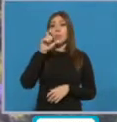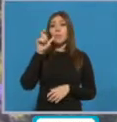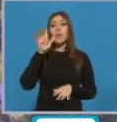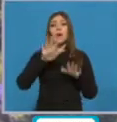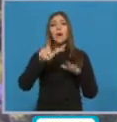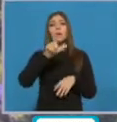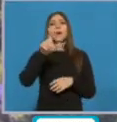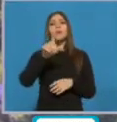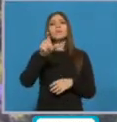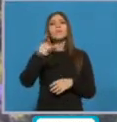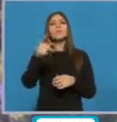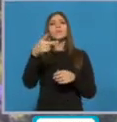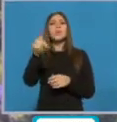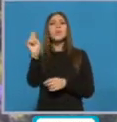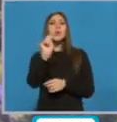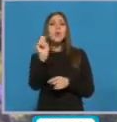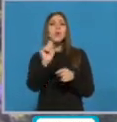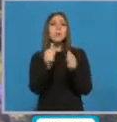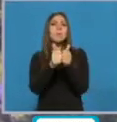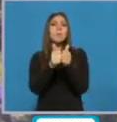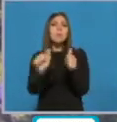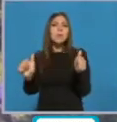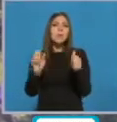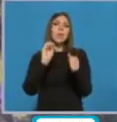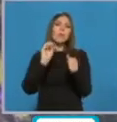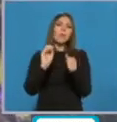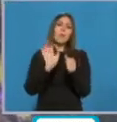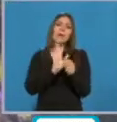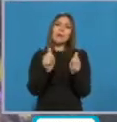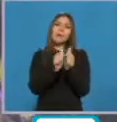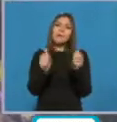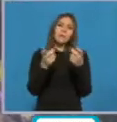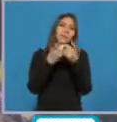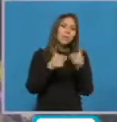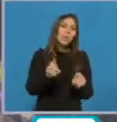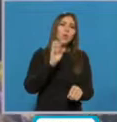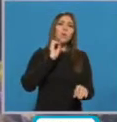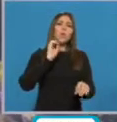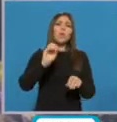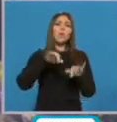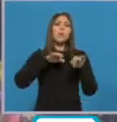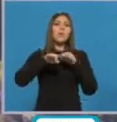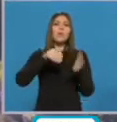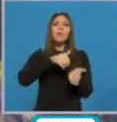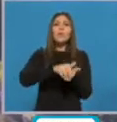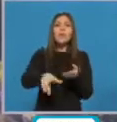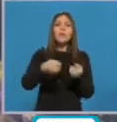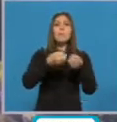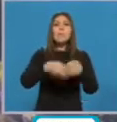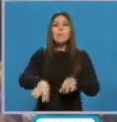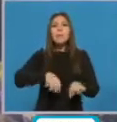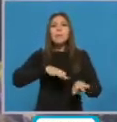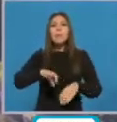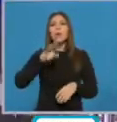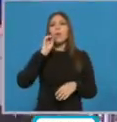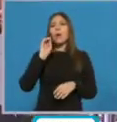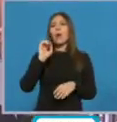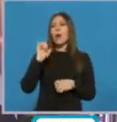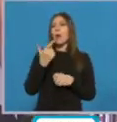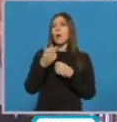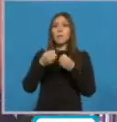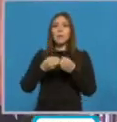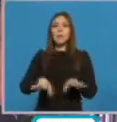una ruptura sentimental o perder el trabajo o algo que requiera una